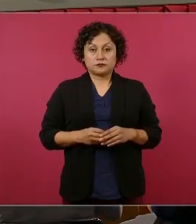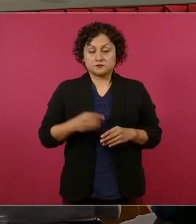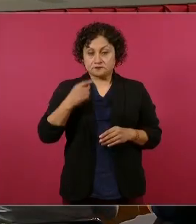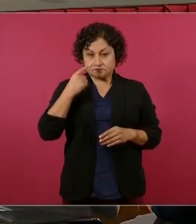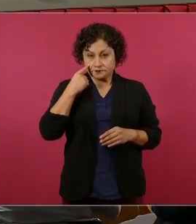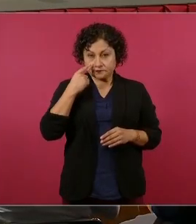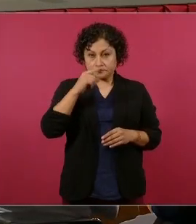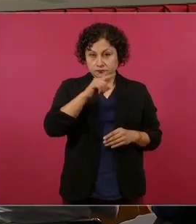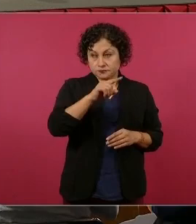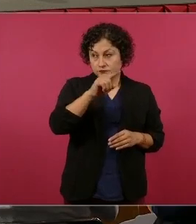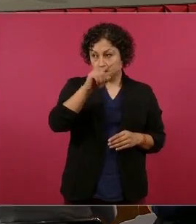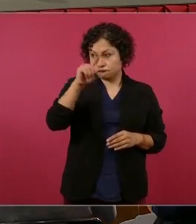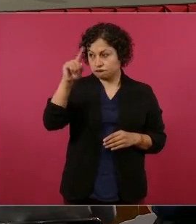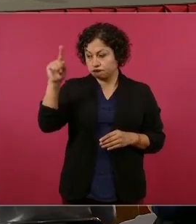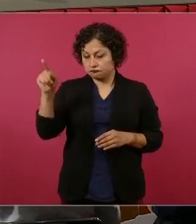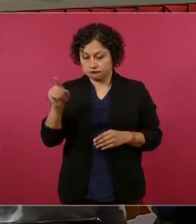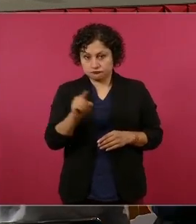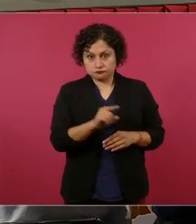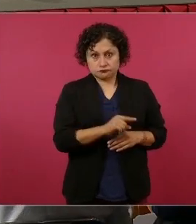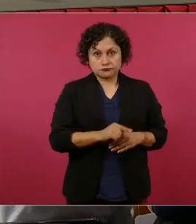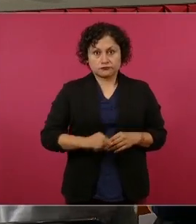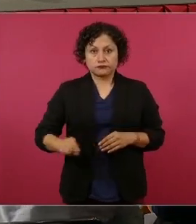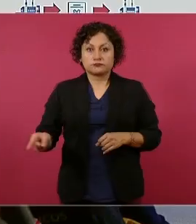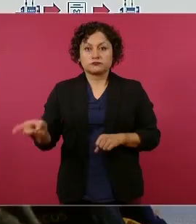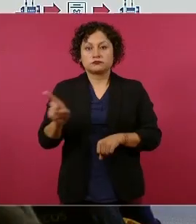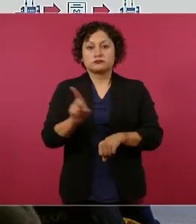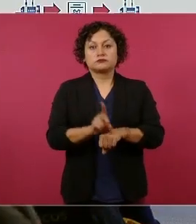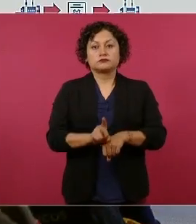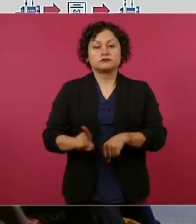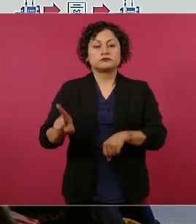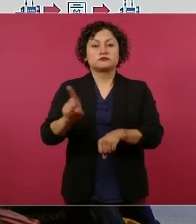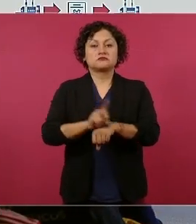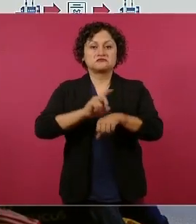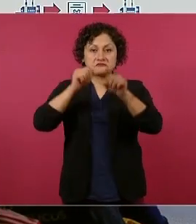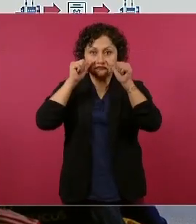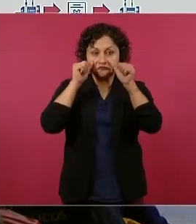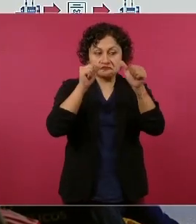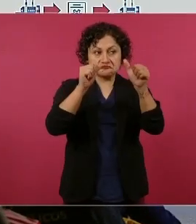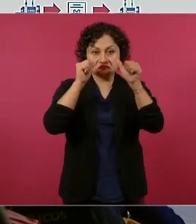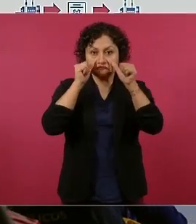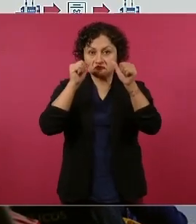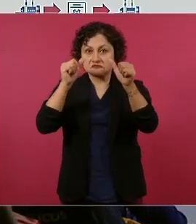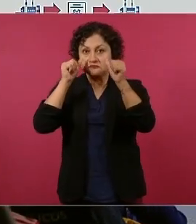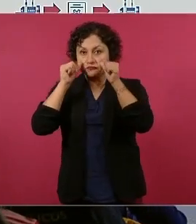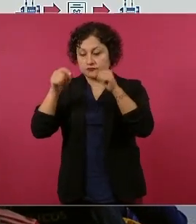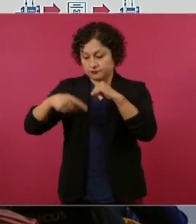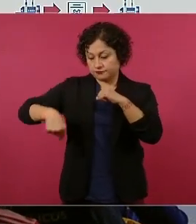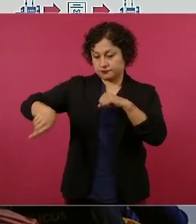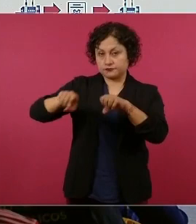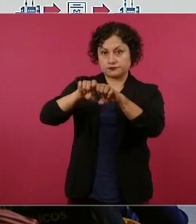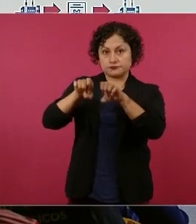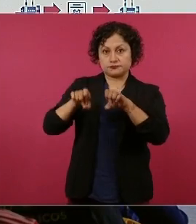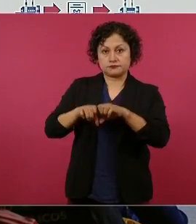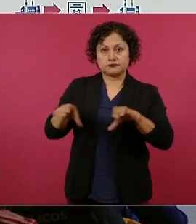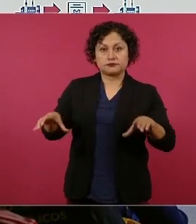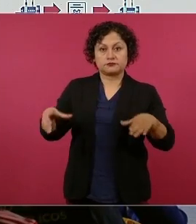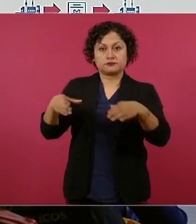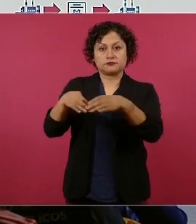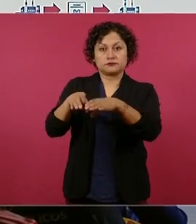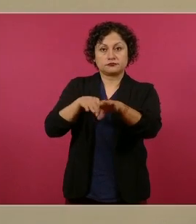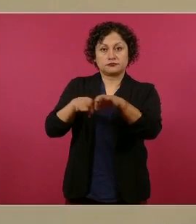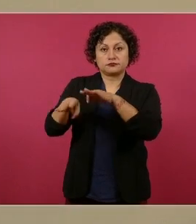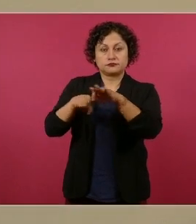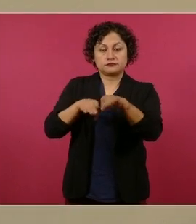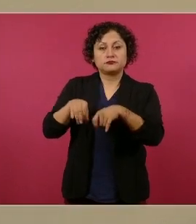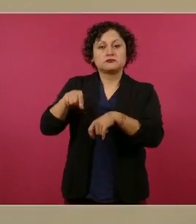disponibles suficientes para atender la demanda máxima del día e inclusive aquellos recursos que tienen que permanecer en reserva